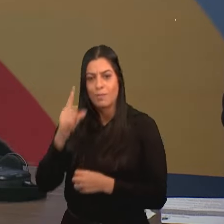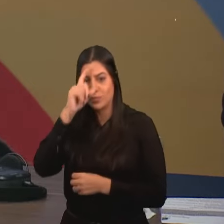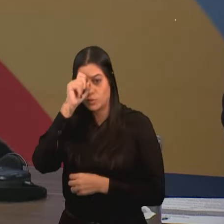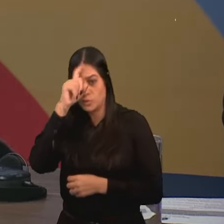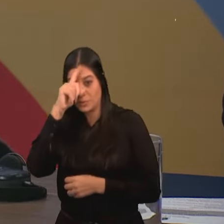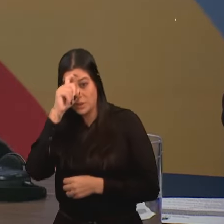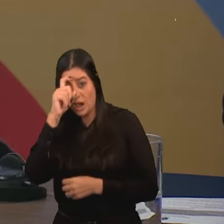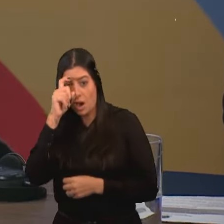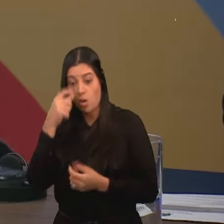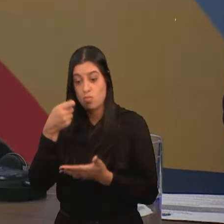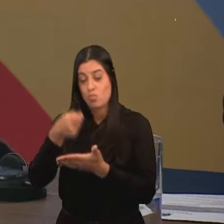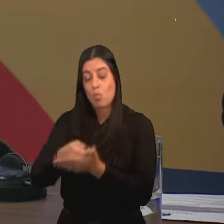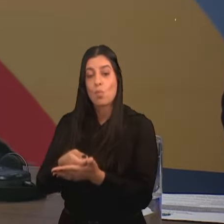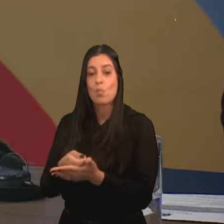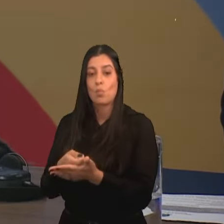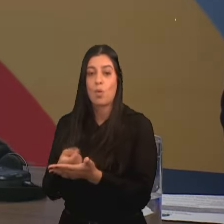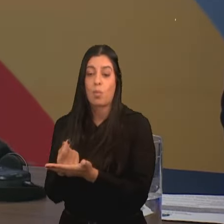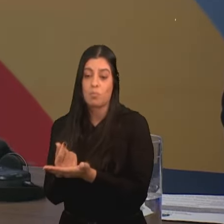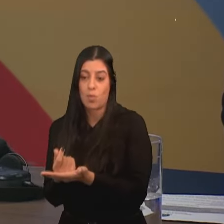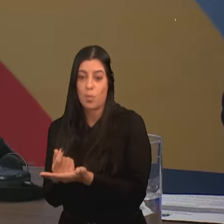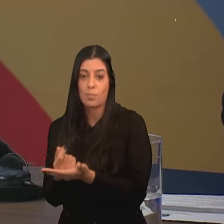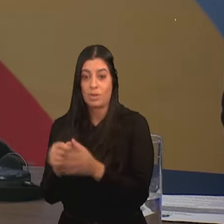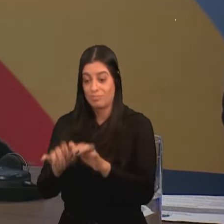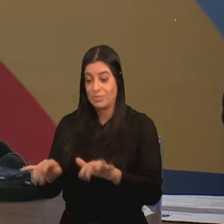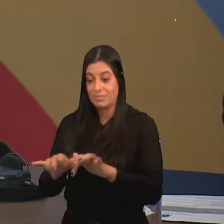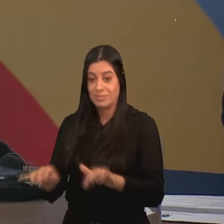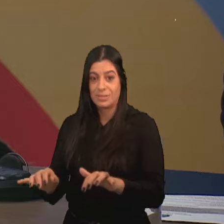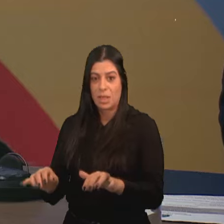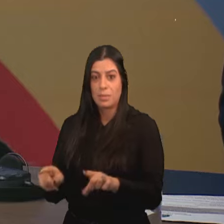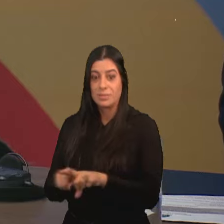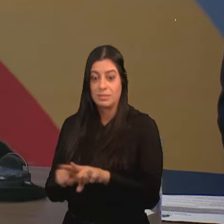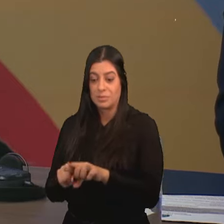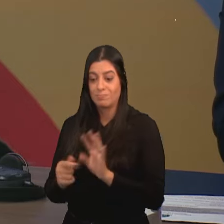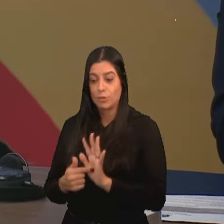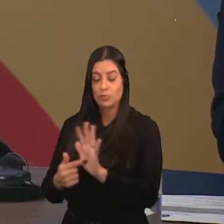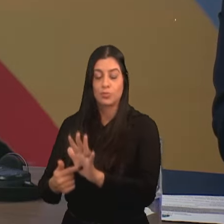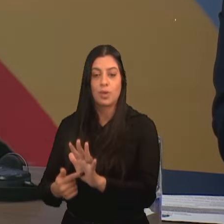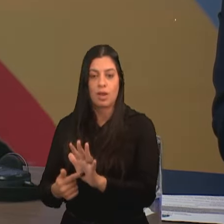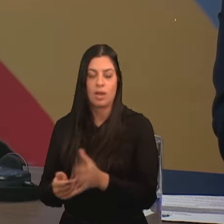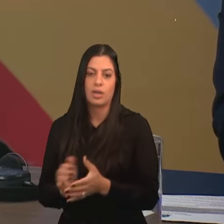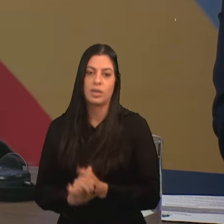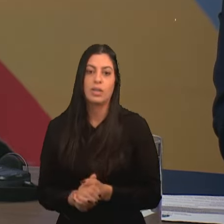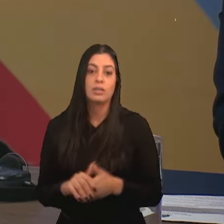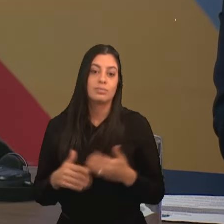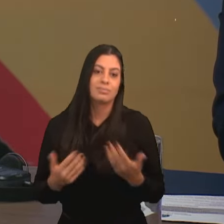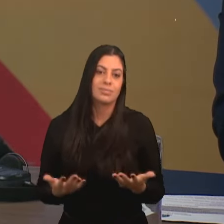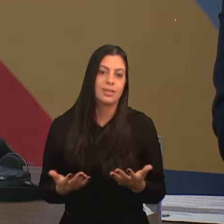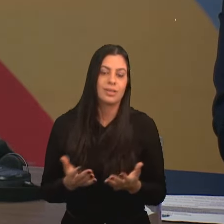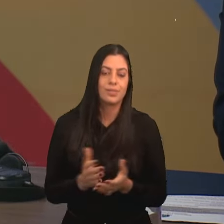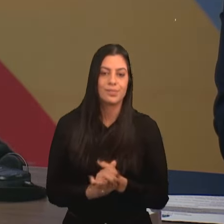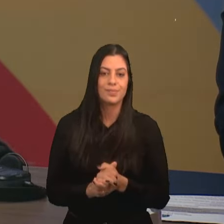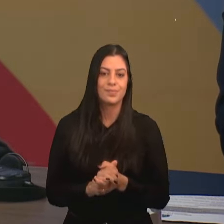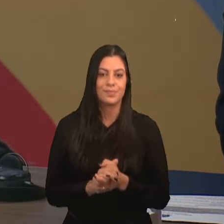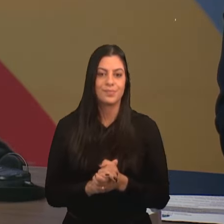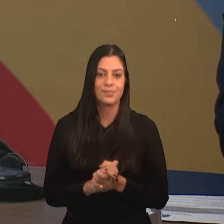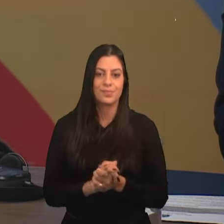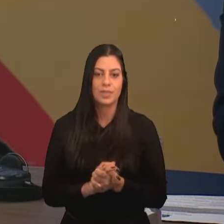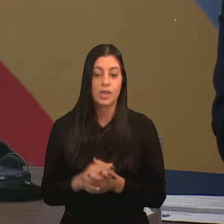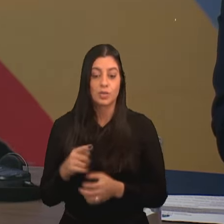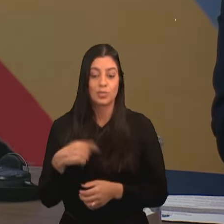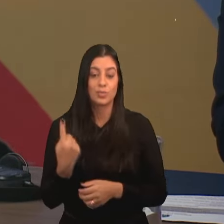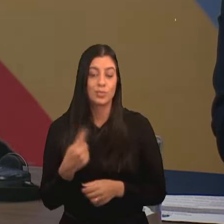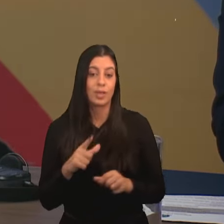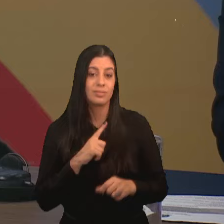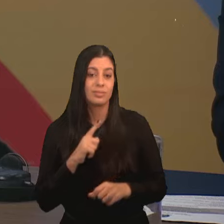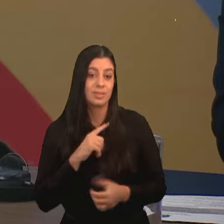usar en un hospital, que compra, por ejemplo, un sistema y va a usar para hacer el diagnóstico. Entonces, yo veo que